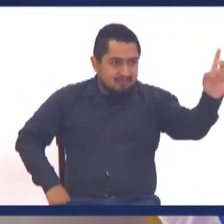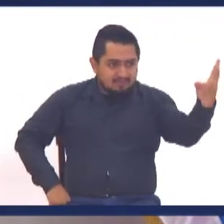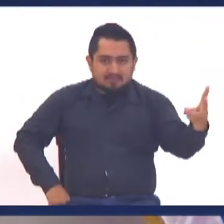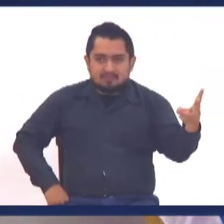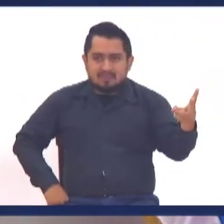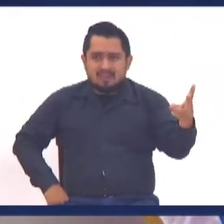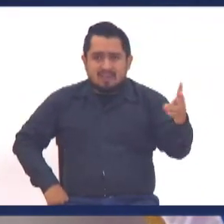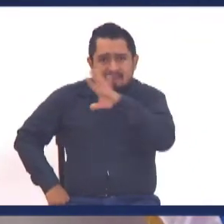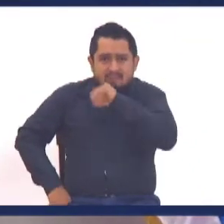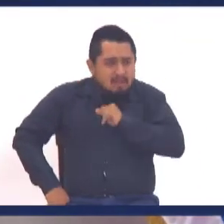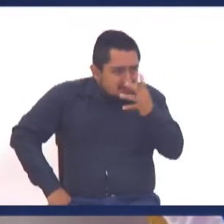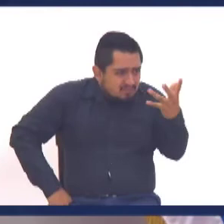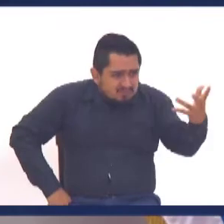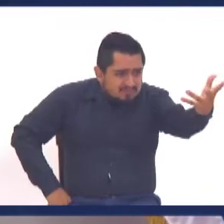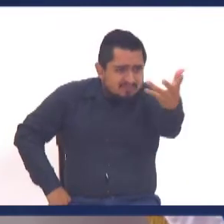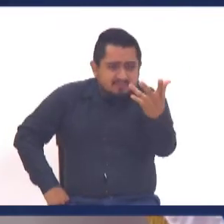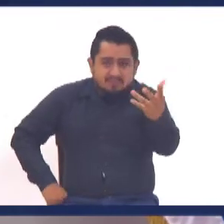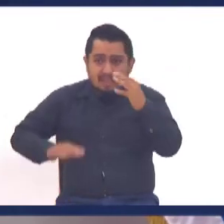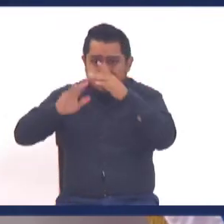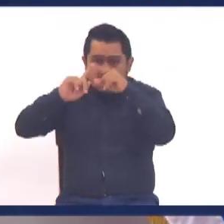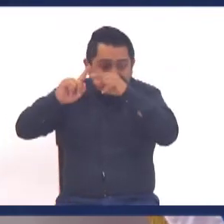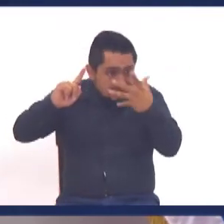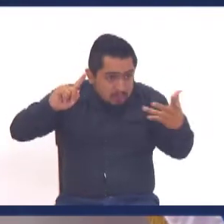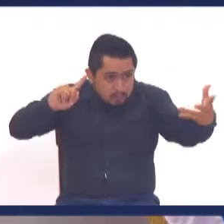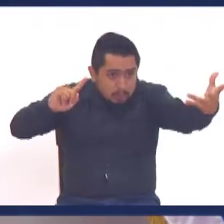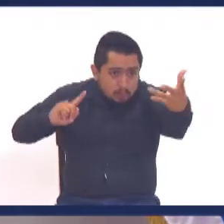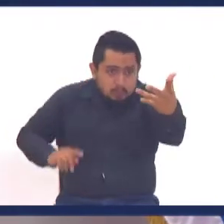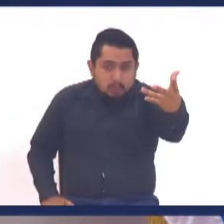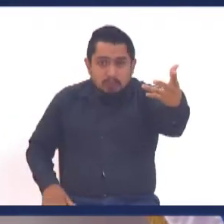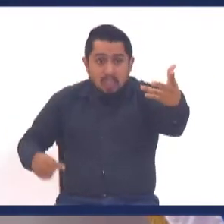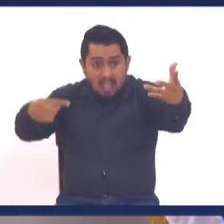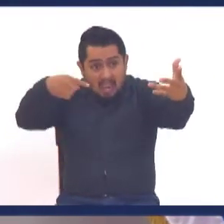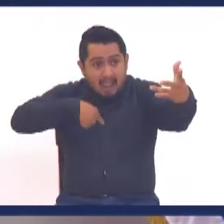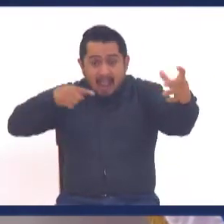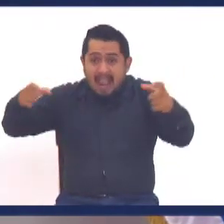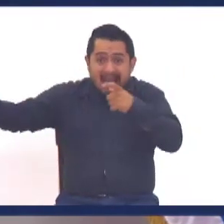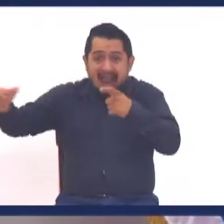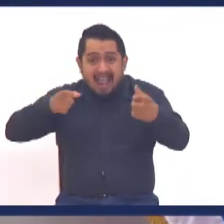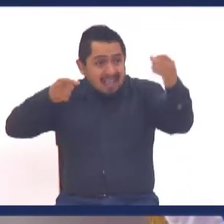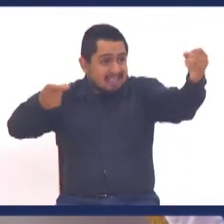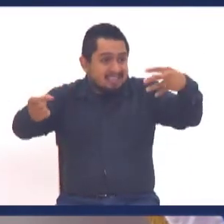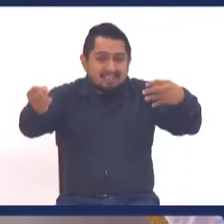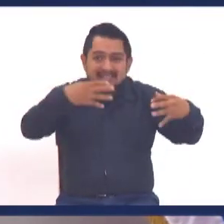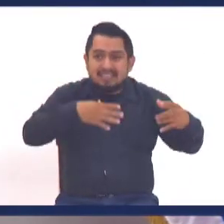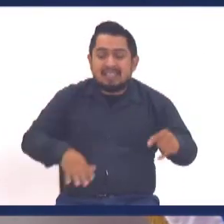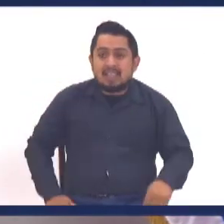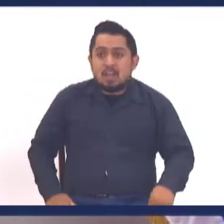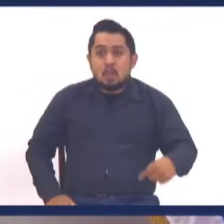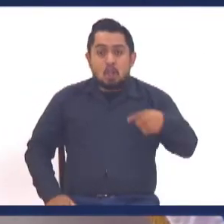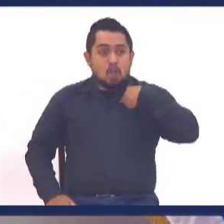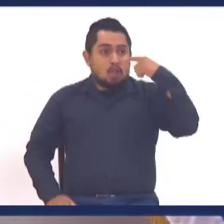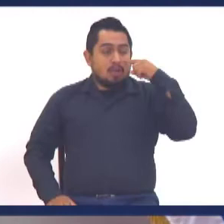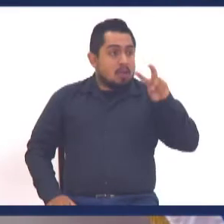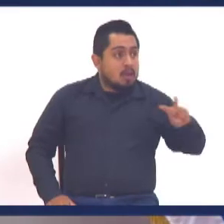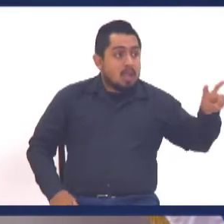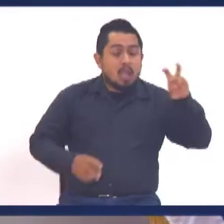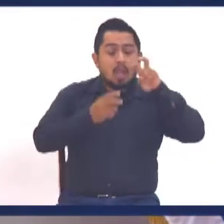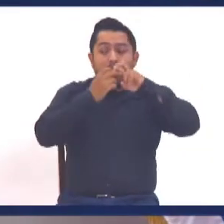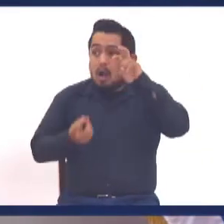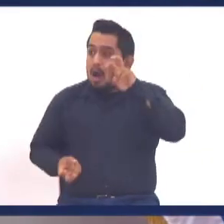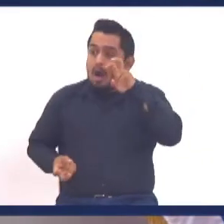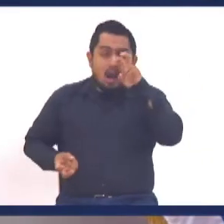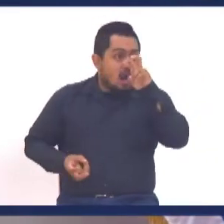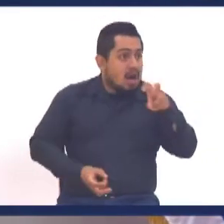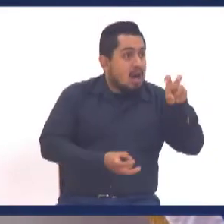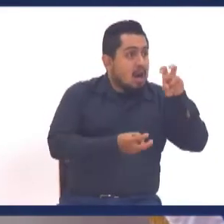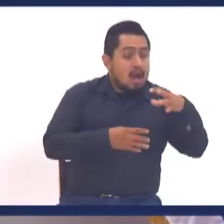estaba todos los muchachos de la iglesia que celebrando el cumple hermano qué cosa más bella y me